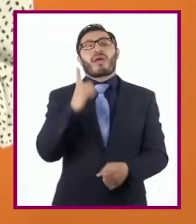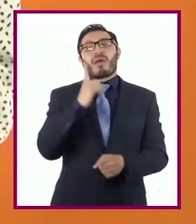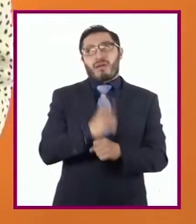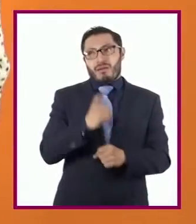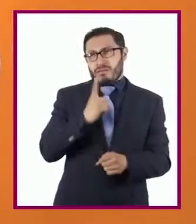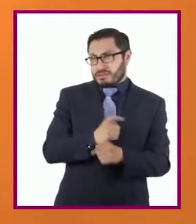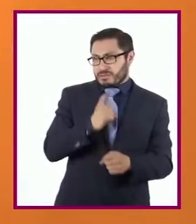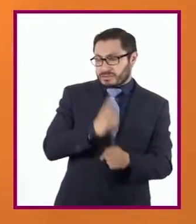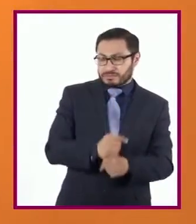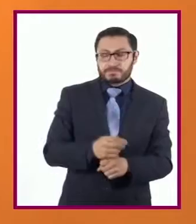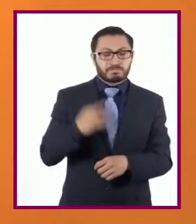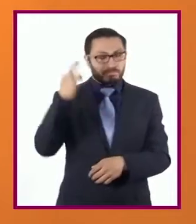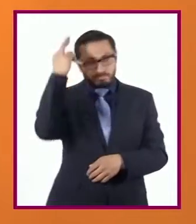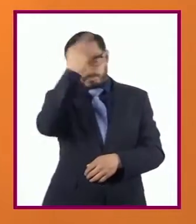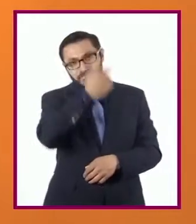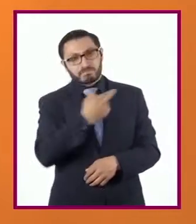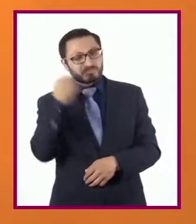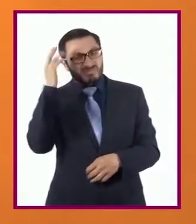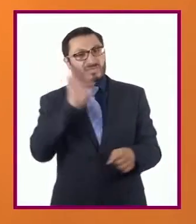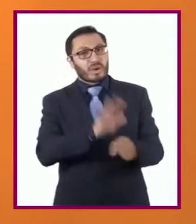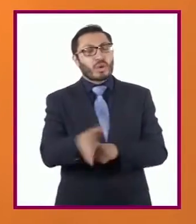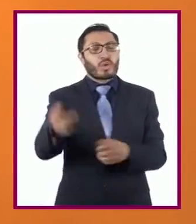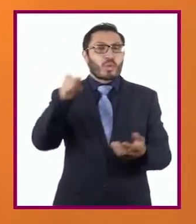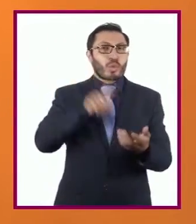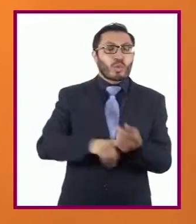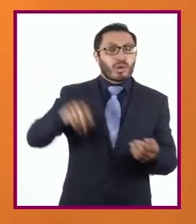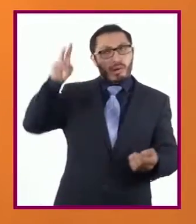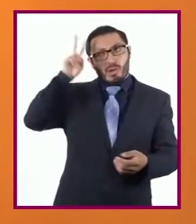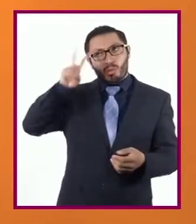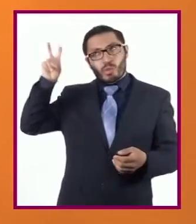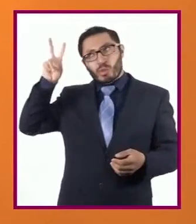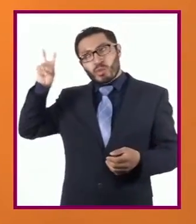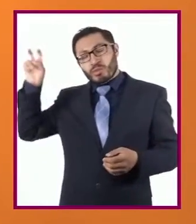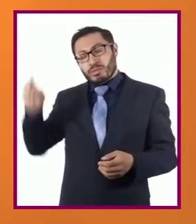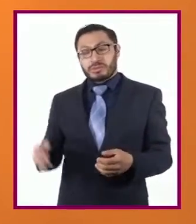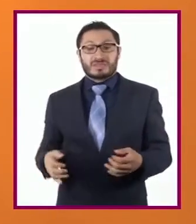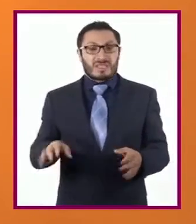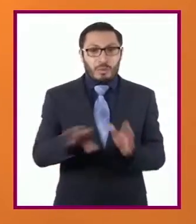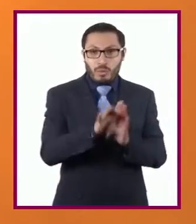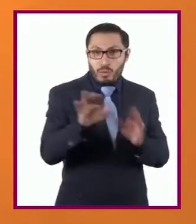revisar cuáles son mis sueños. Siendo adolescente es tan